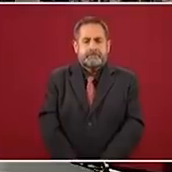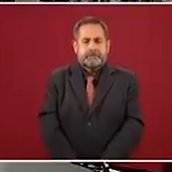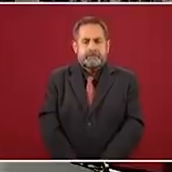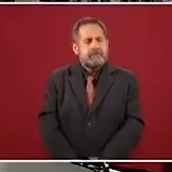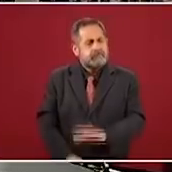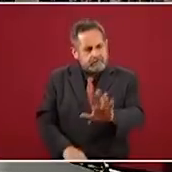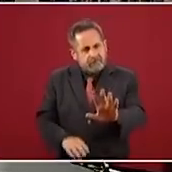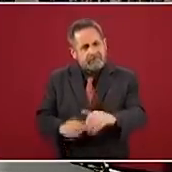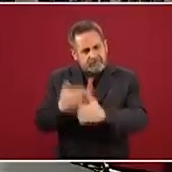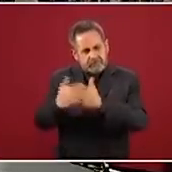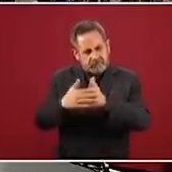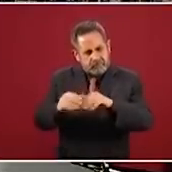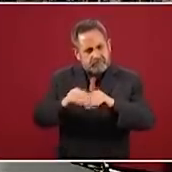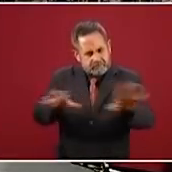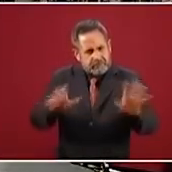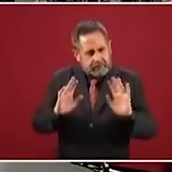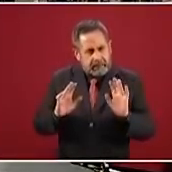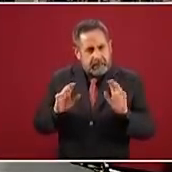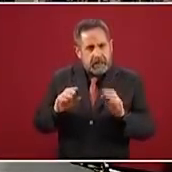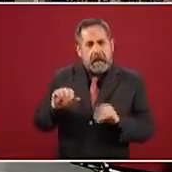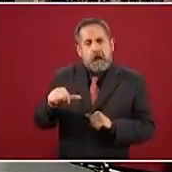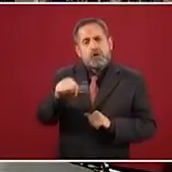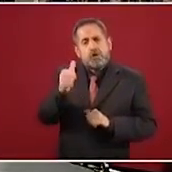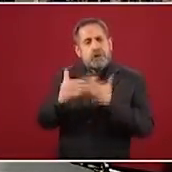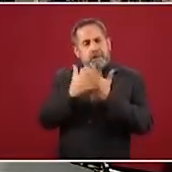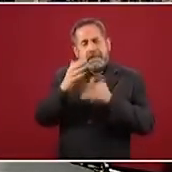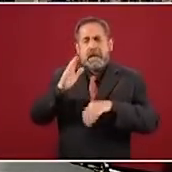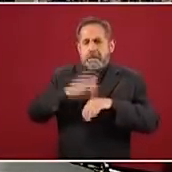Van a informarles a las 11 ampliamente.